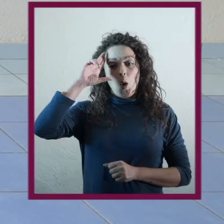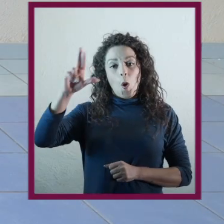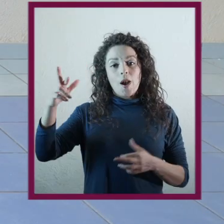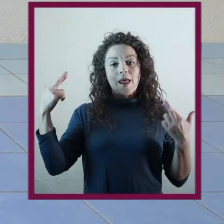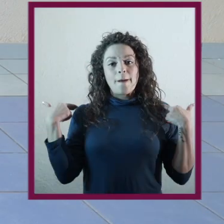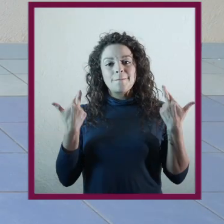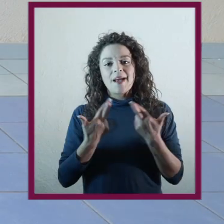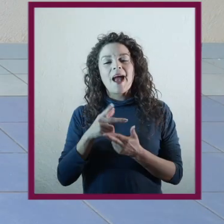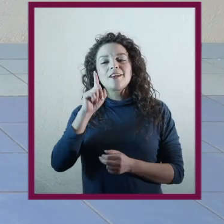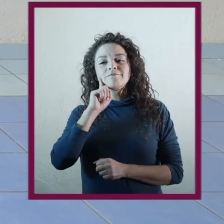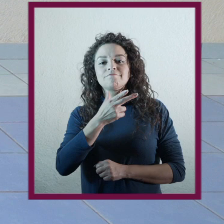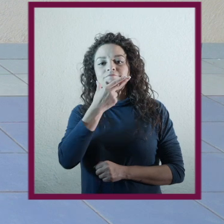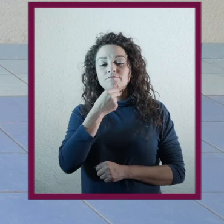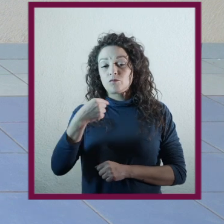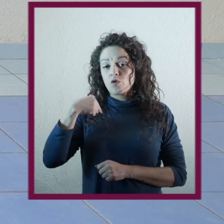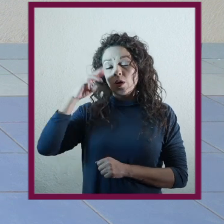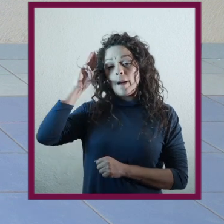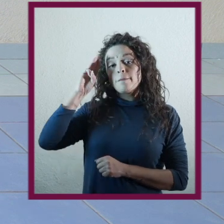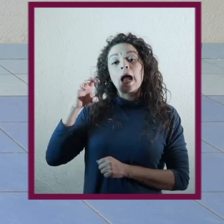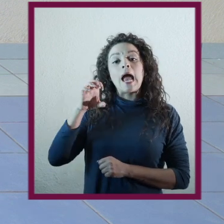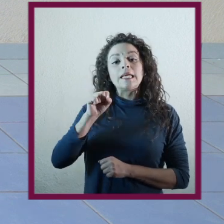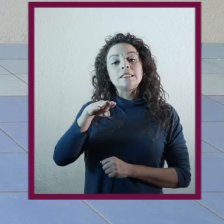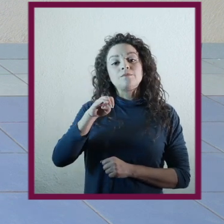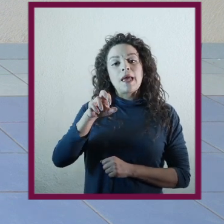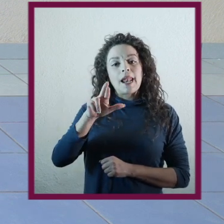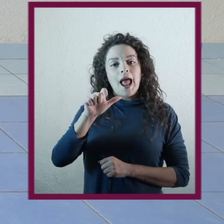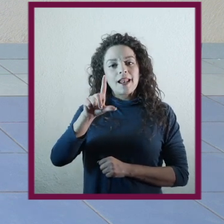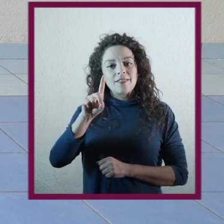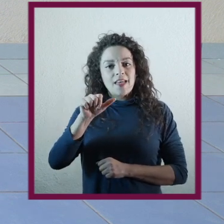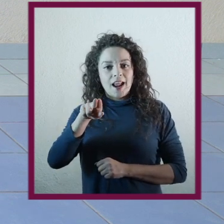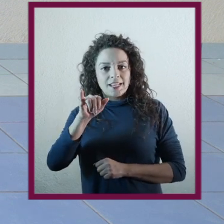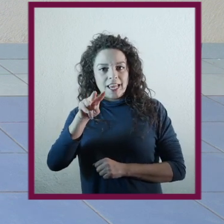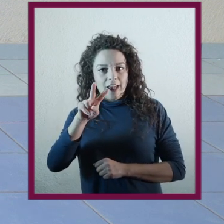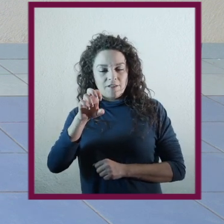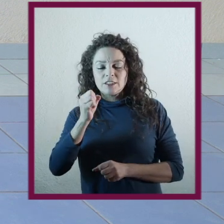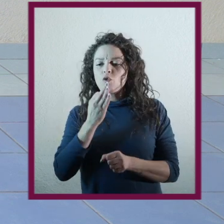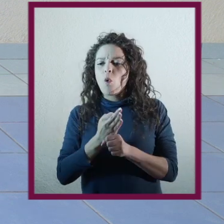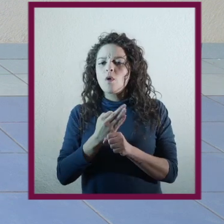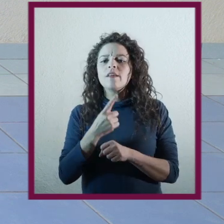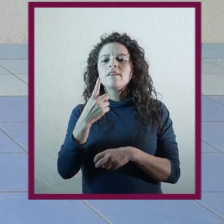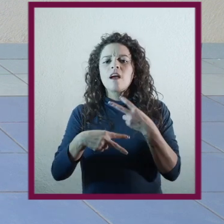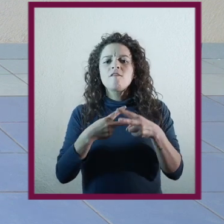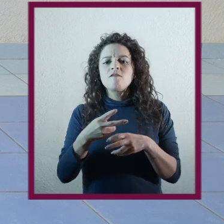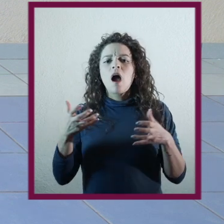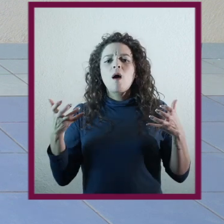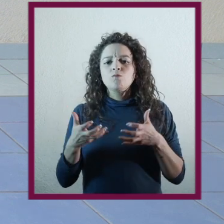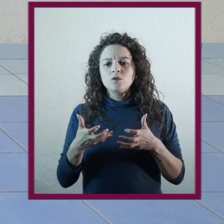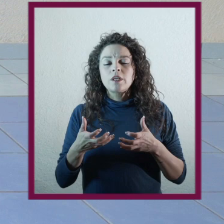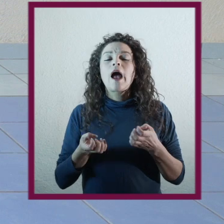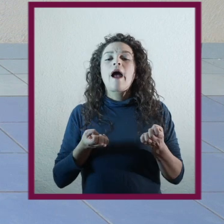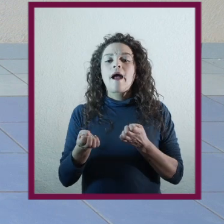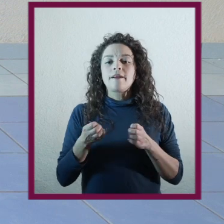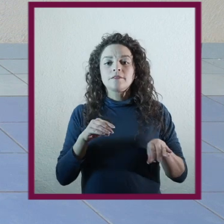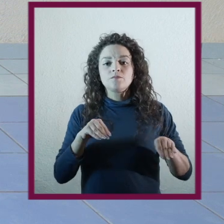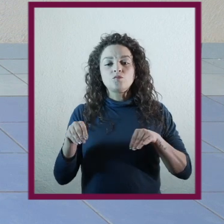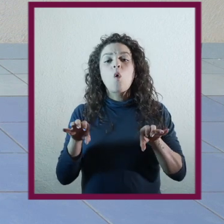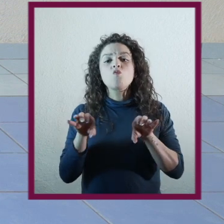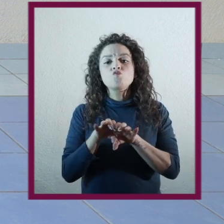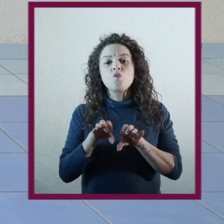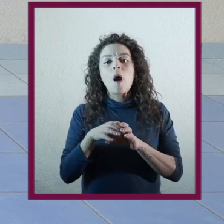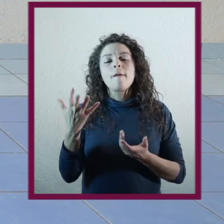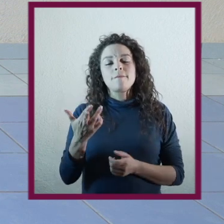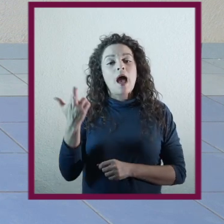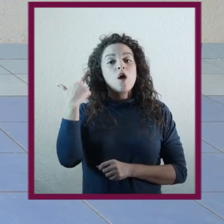Hola maestros y maestras, soy la maestra Esmeralda Nieves. En esta ocasión vamos a trabajar con una pausa activa que tiene que